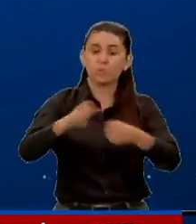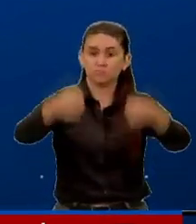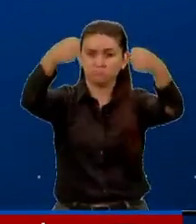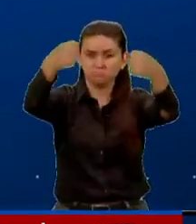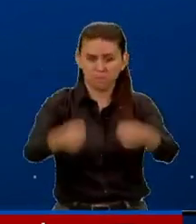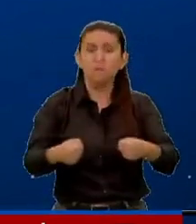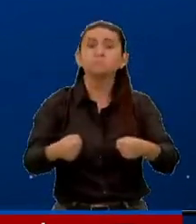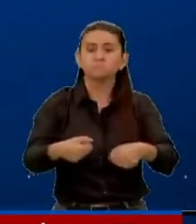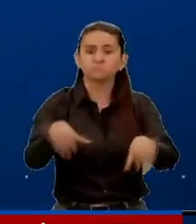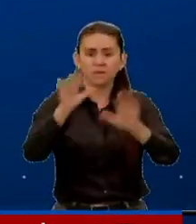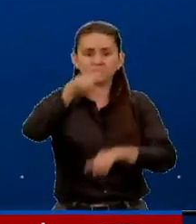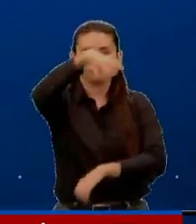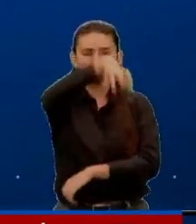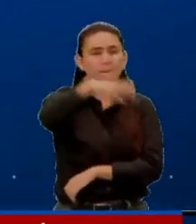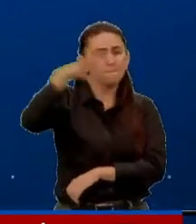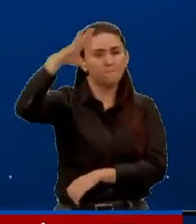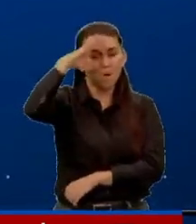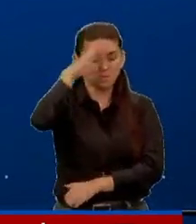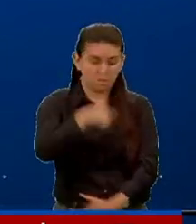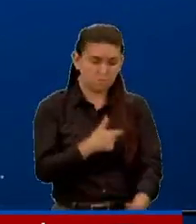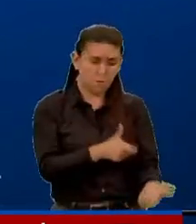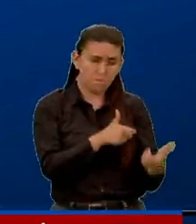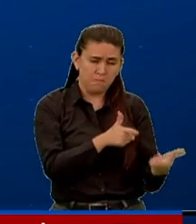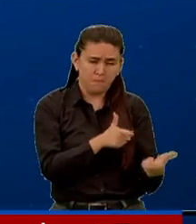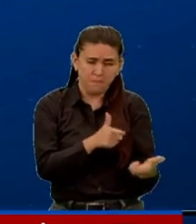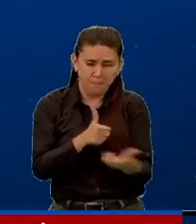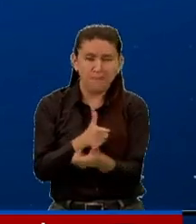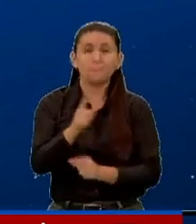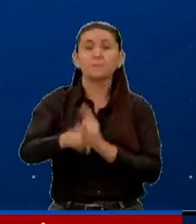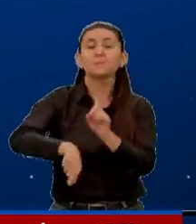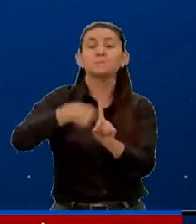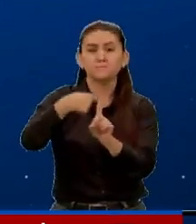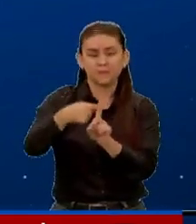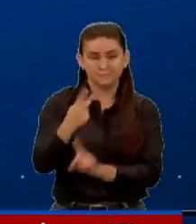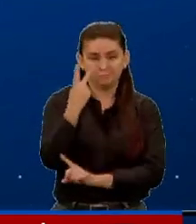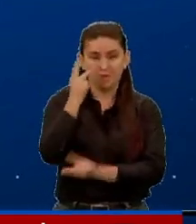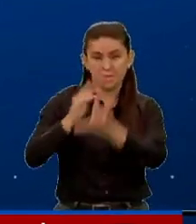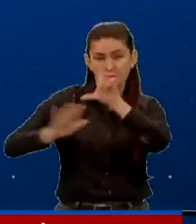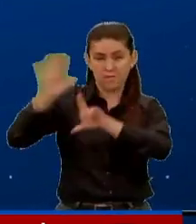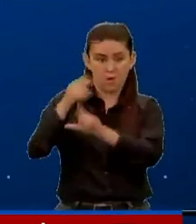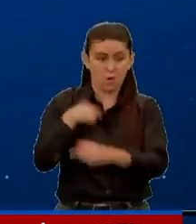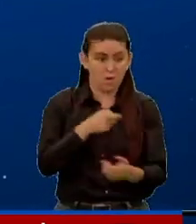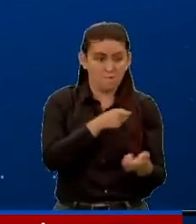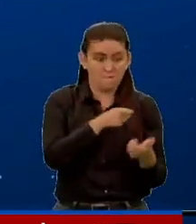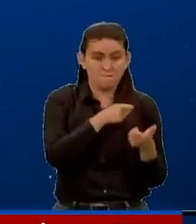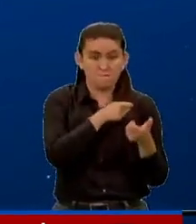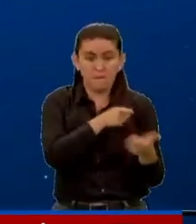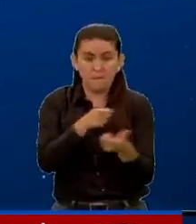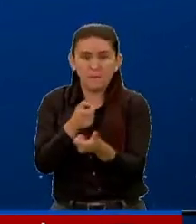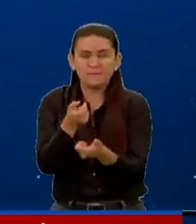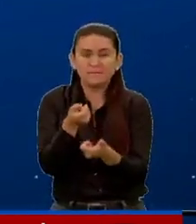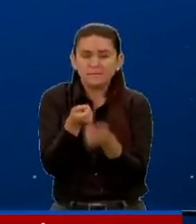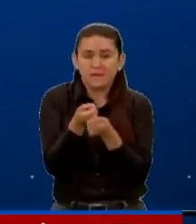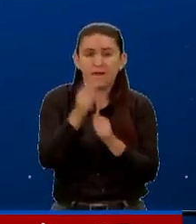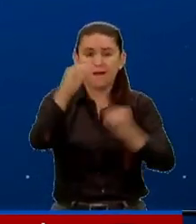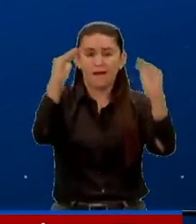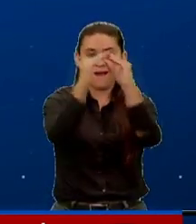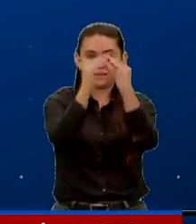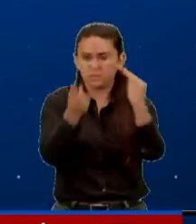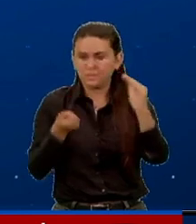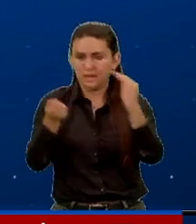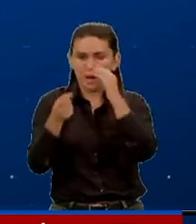fuego contra la estación de policía. En otros videos también se logra observar cómo estos disparos pasan muy cerca de las viviendas,